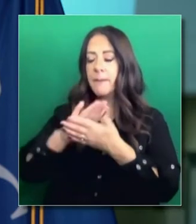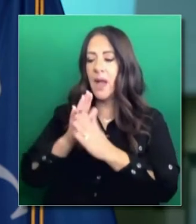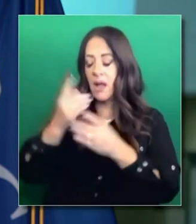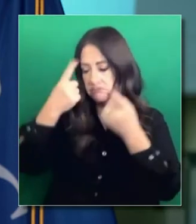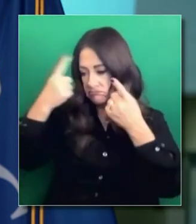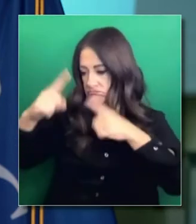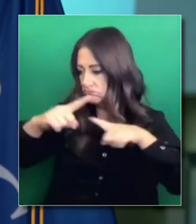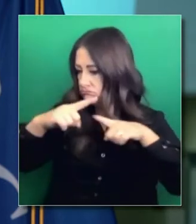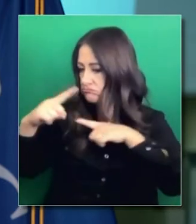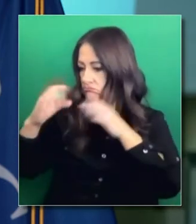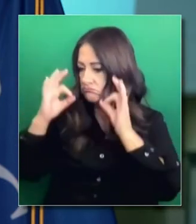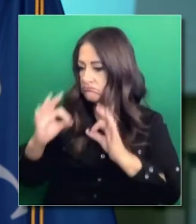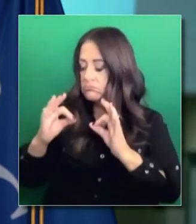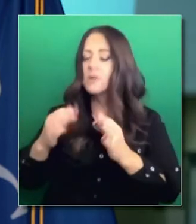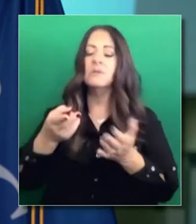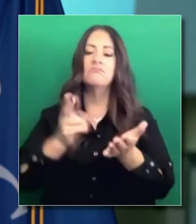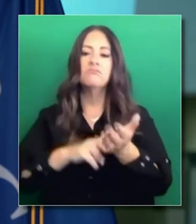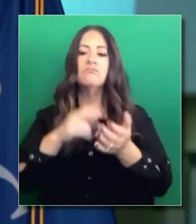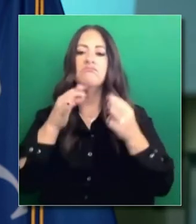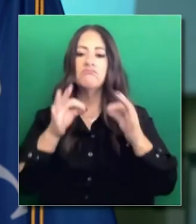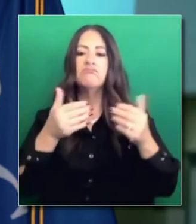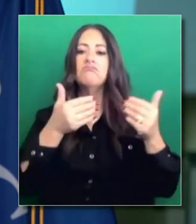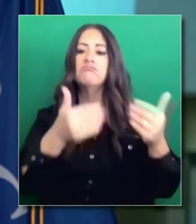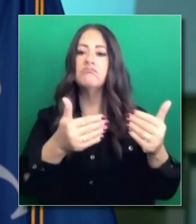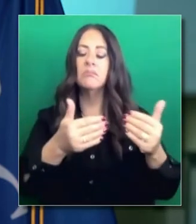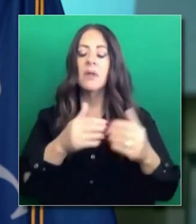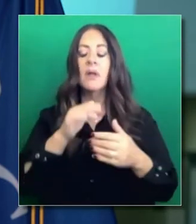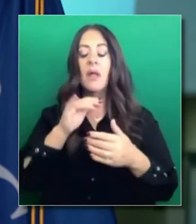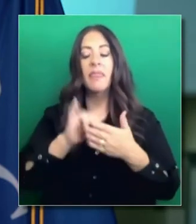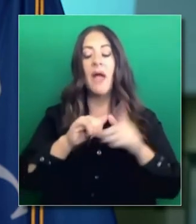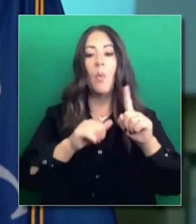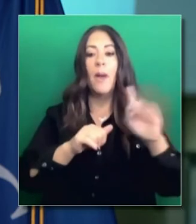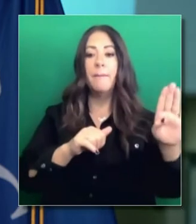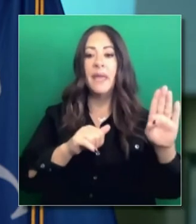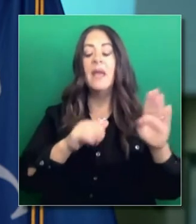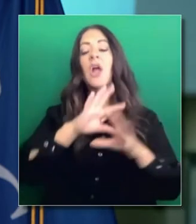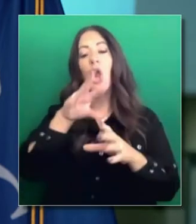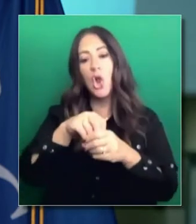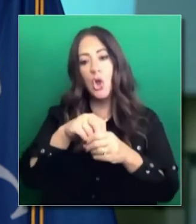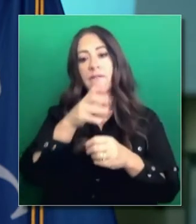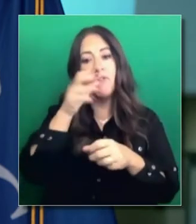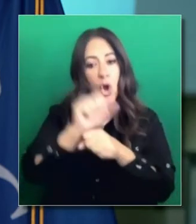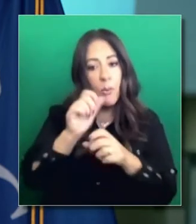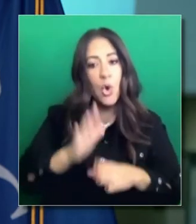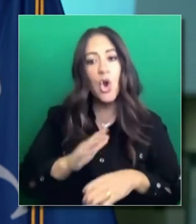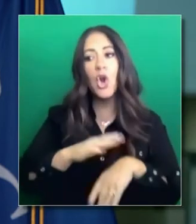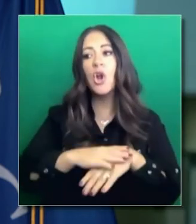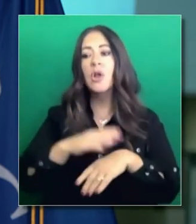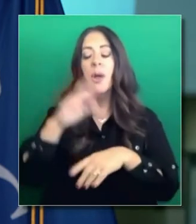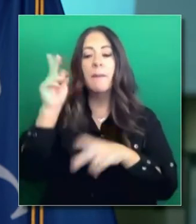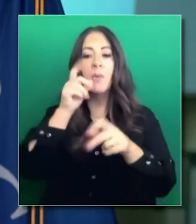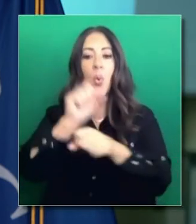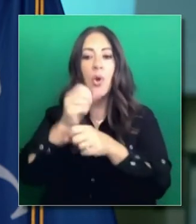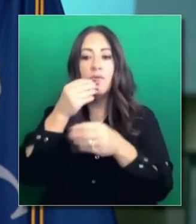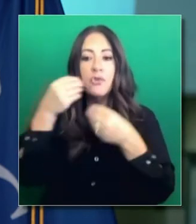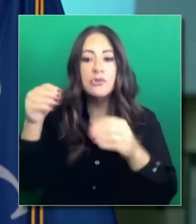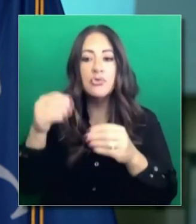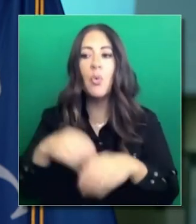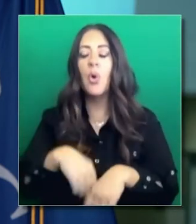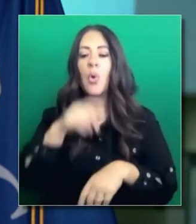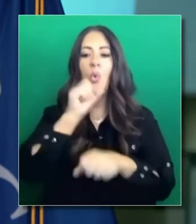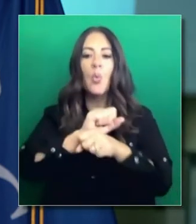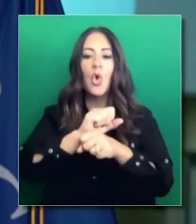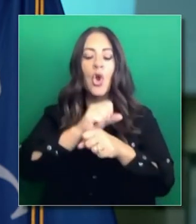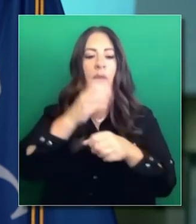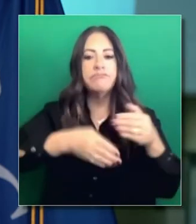plan. Trabajadores en fábricas de comidas, incluyendo trabajadores en mercados, supermercados, no